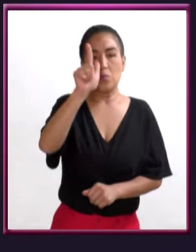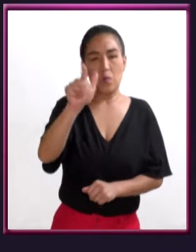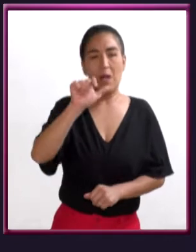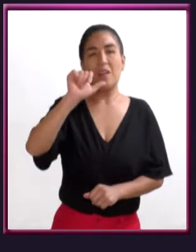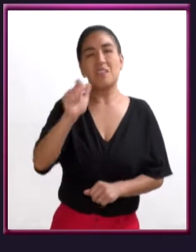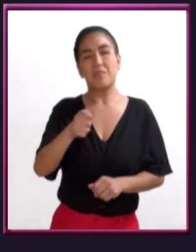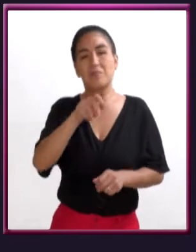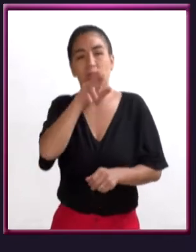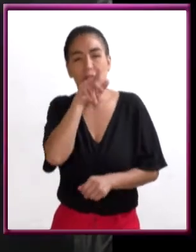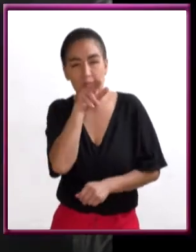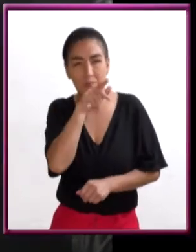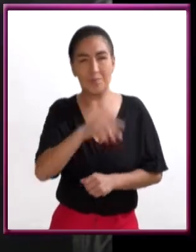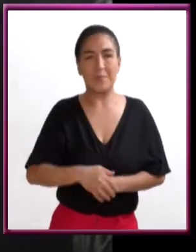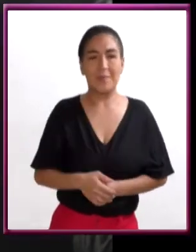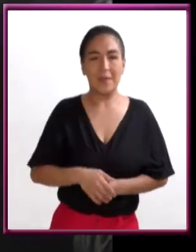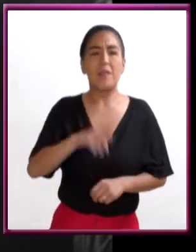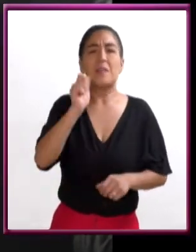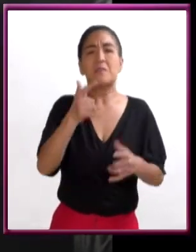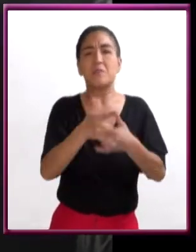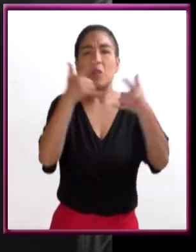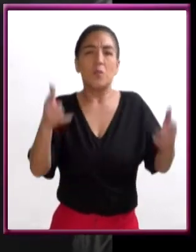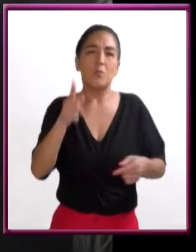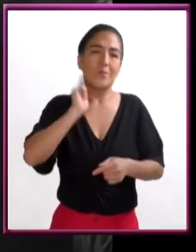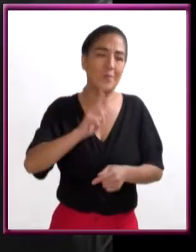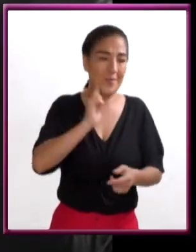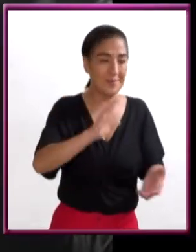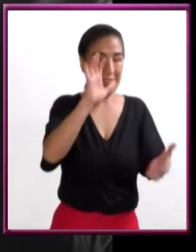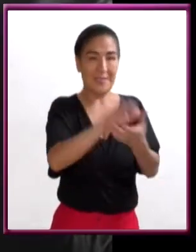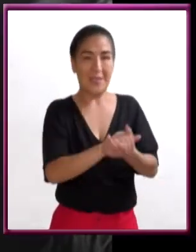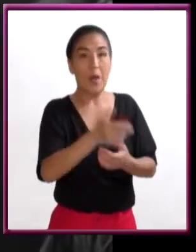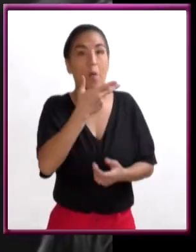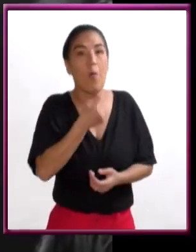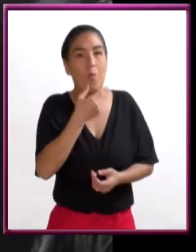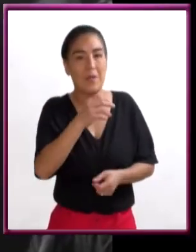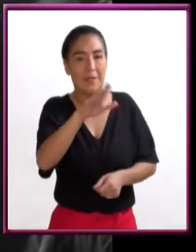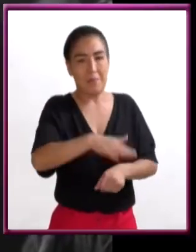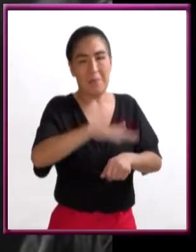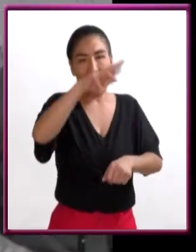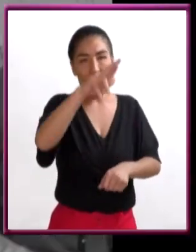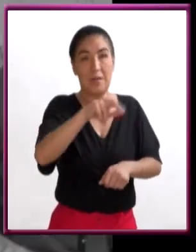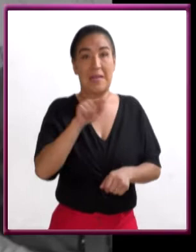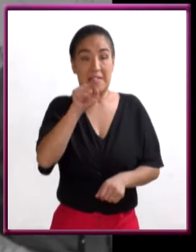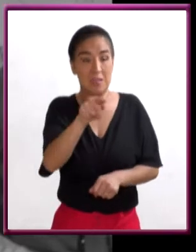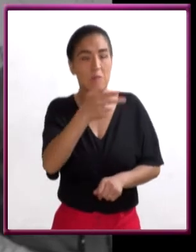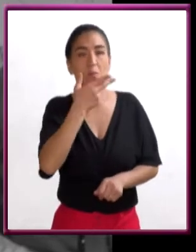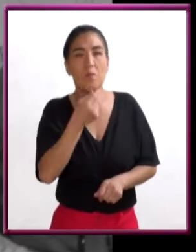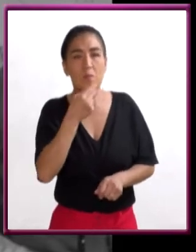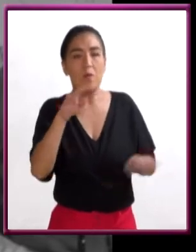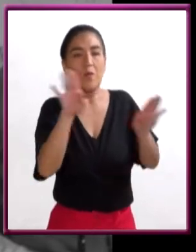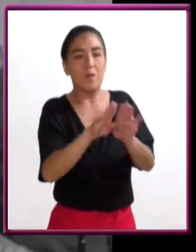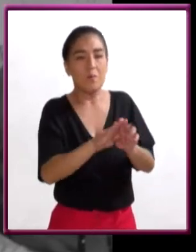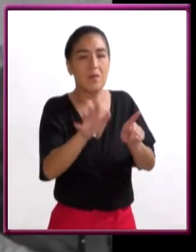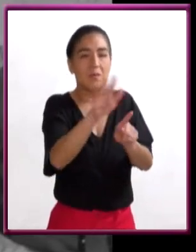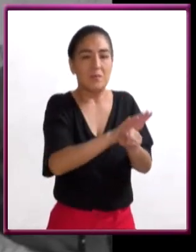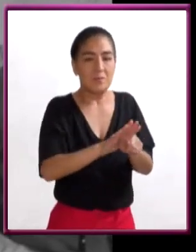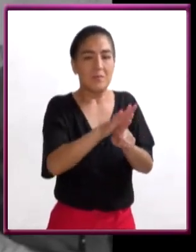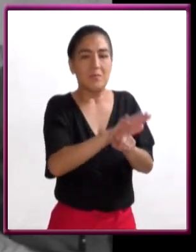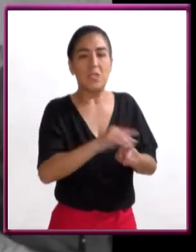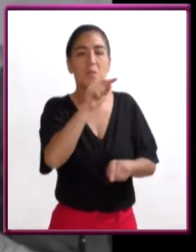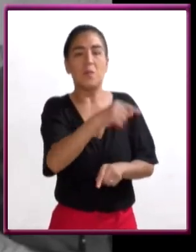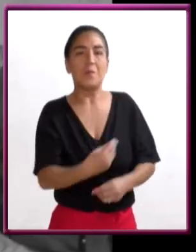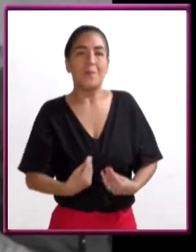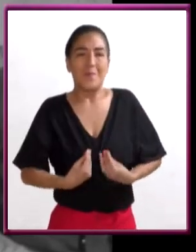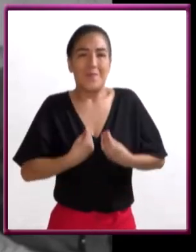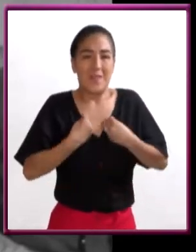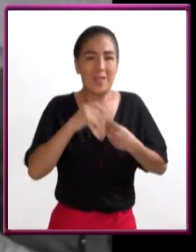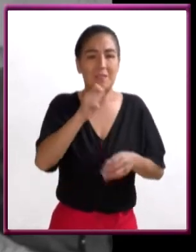que agoniza. La historia trata de una chica que se casa con un hombre mayor. Él, poco a poco, se va adueñando de su